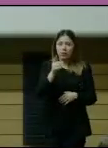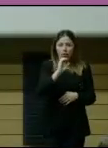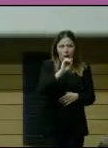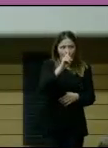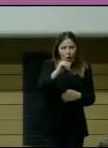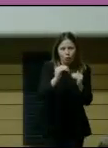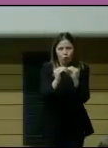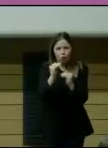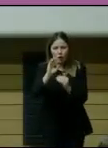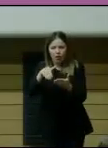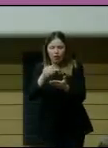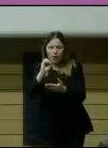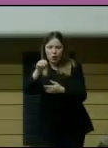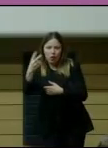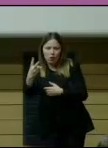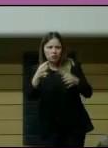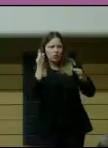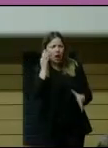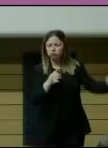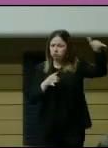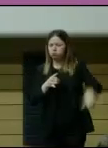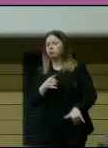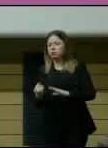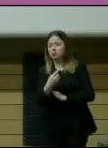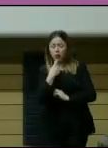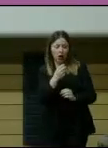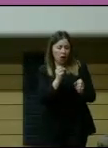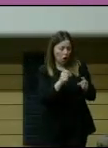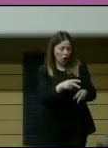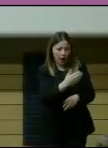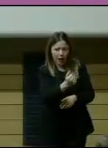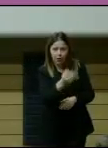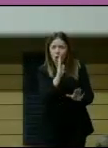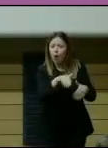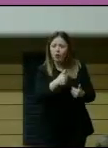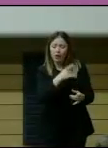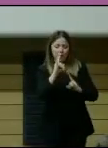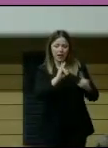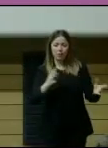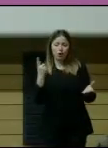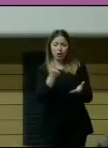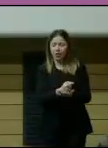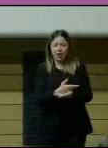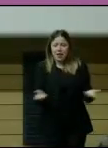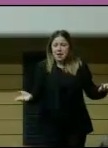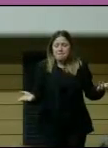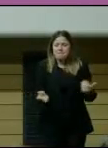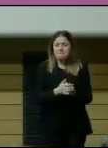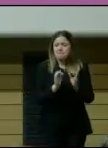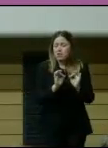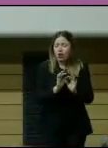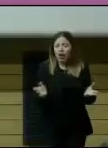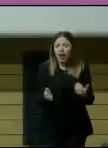0,1 a un 0,2, y la tía me colgó vilmente. Pues adiós. Cuando quieras me vuelves a llamar. El uso de es claro, contaste